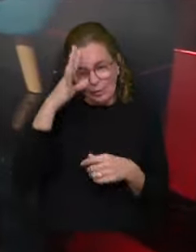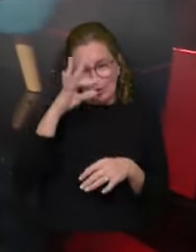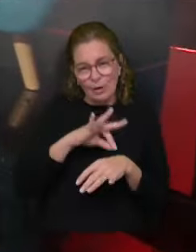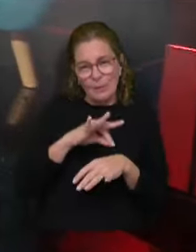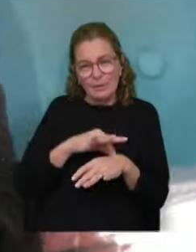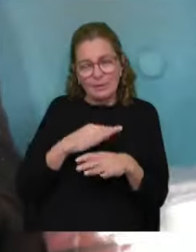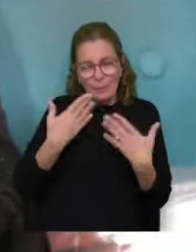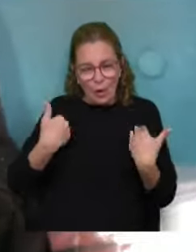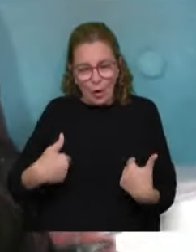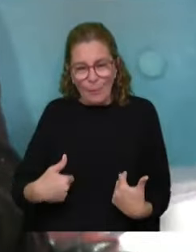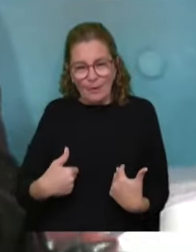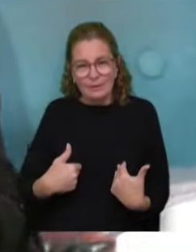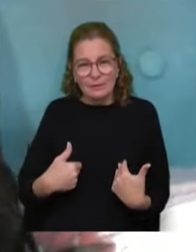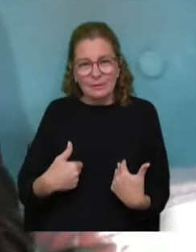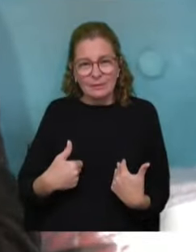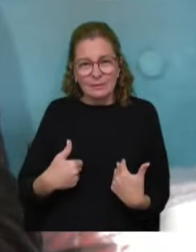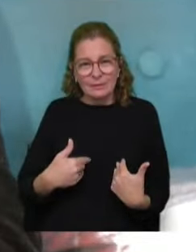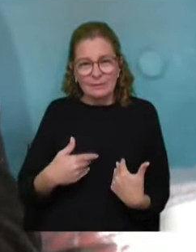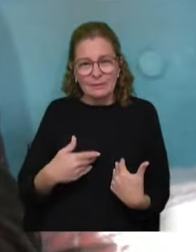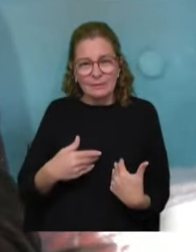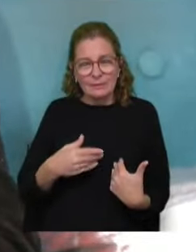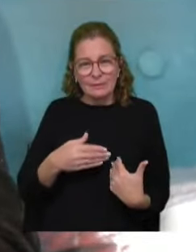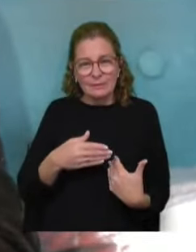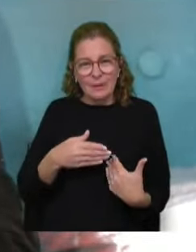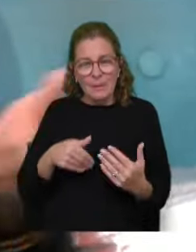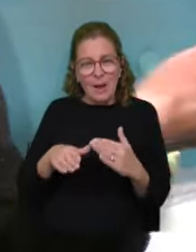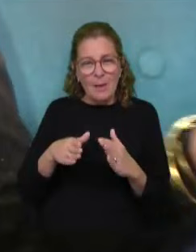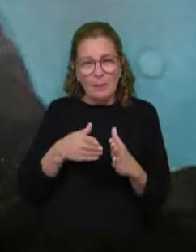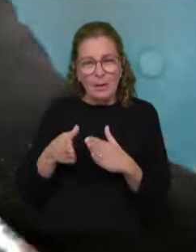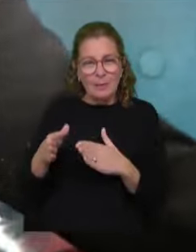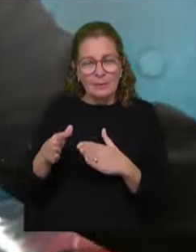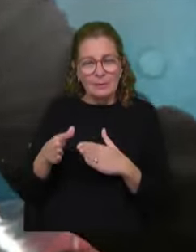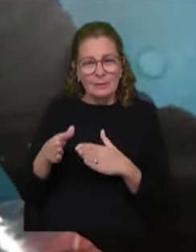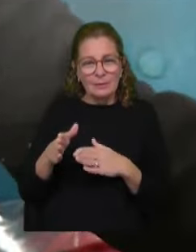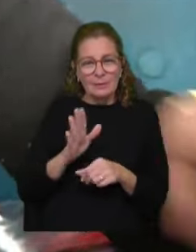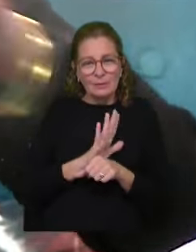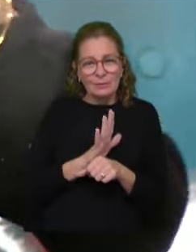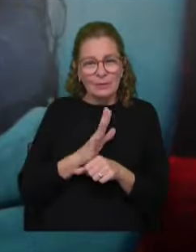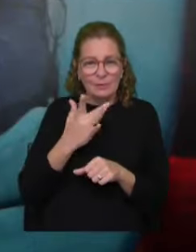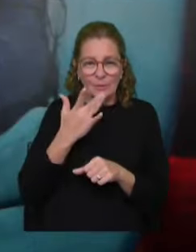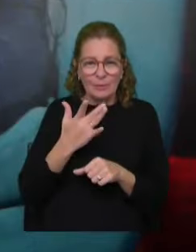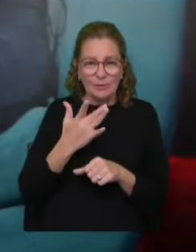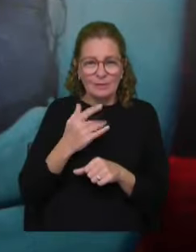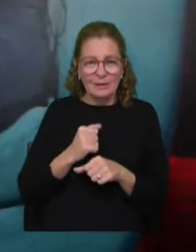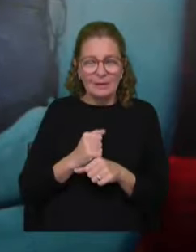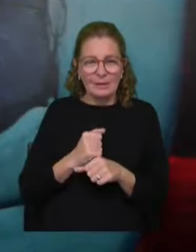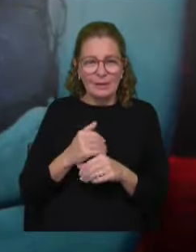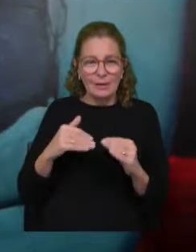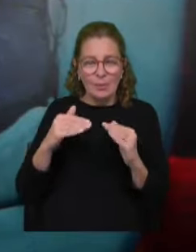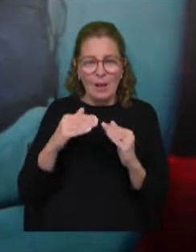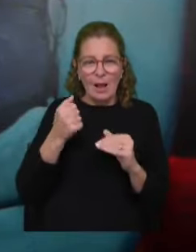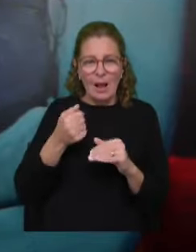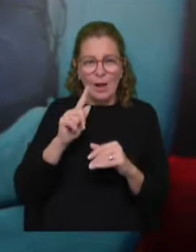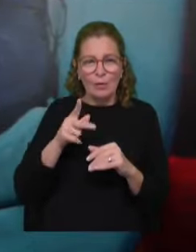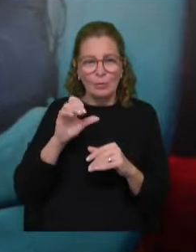psicológicamente como corporalmente, iba más por un camino, aparte de que es una excelente actriz, maravillosa, igual que Agustín Moya